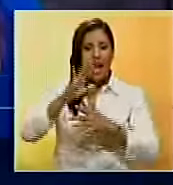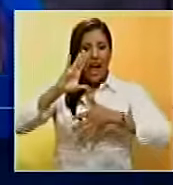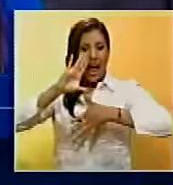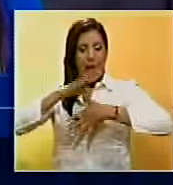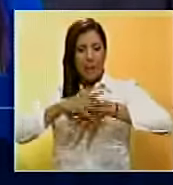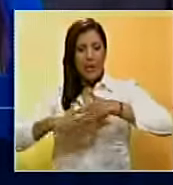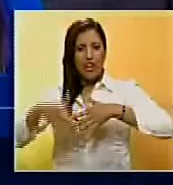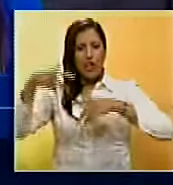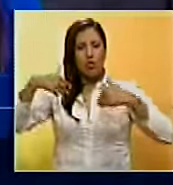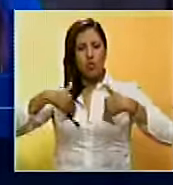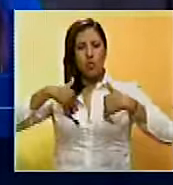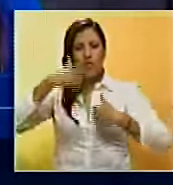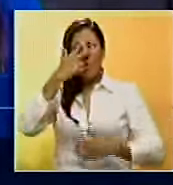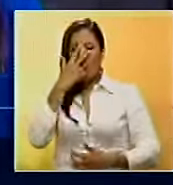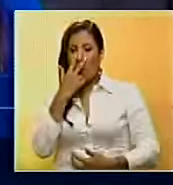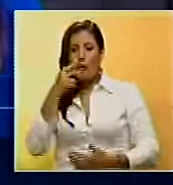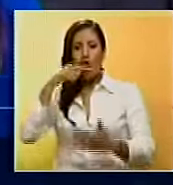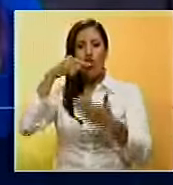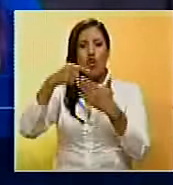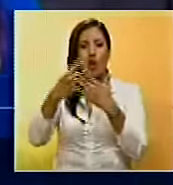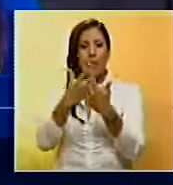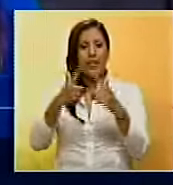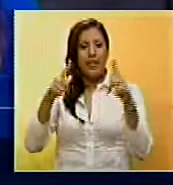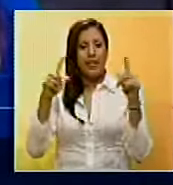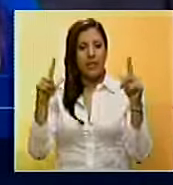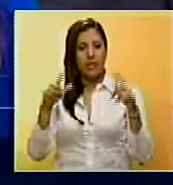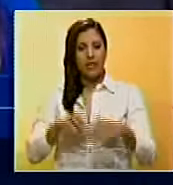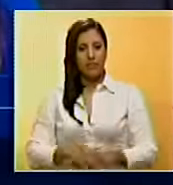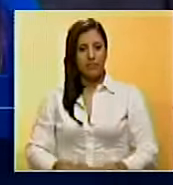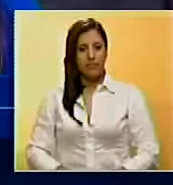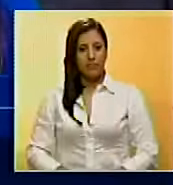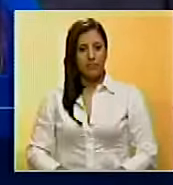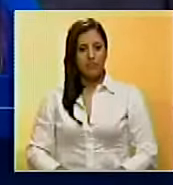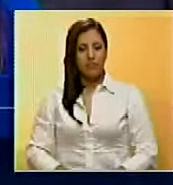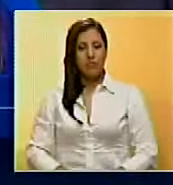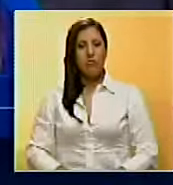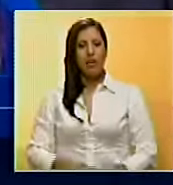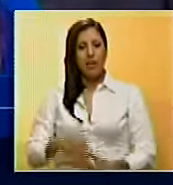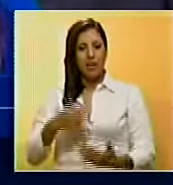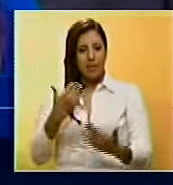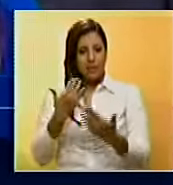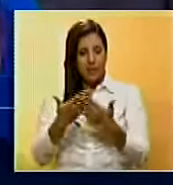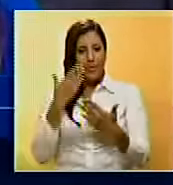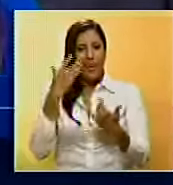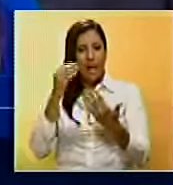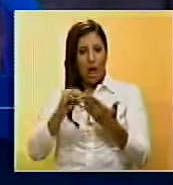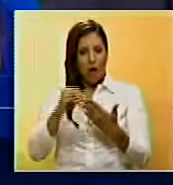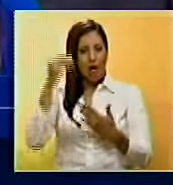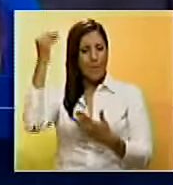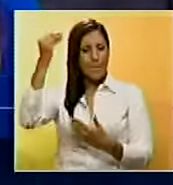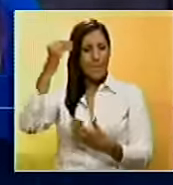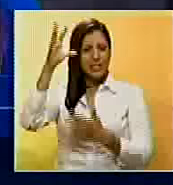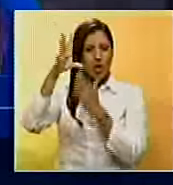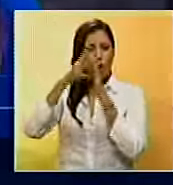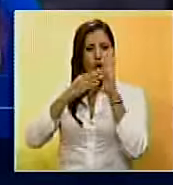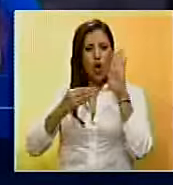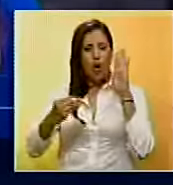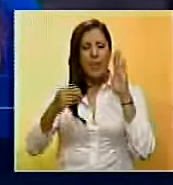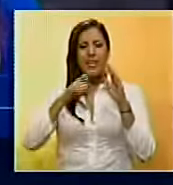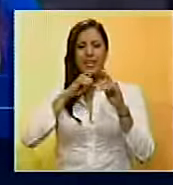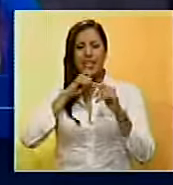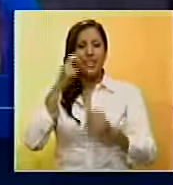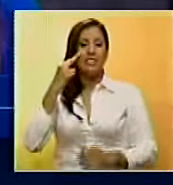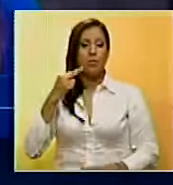de miseria en nombre de la libertad. Más vigente que nunca este pensamiento de